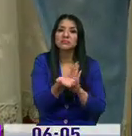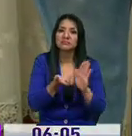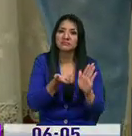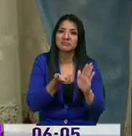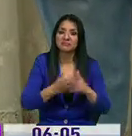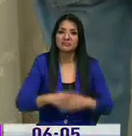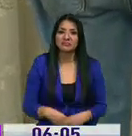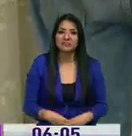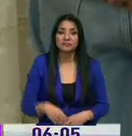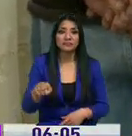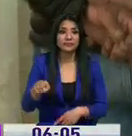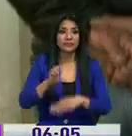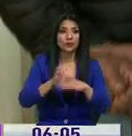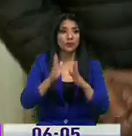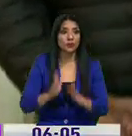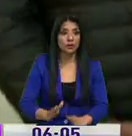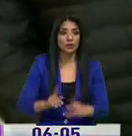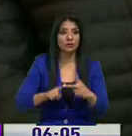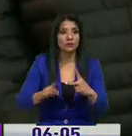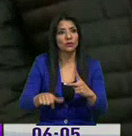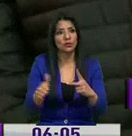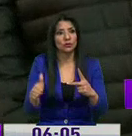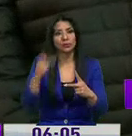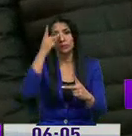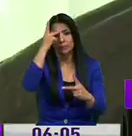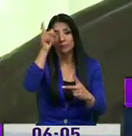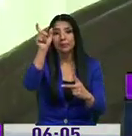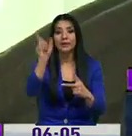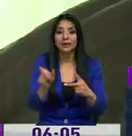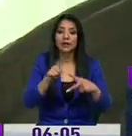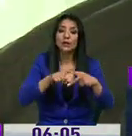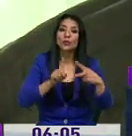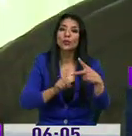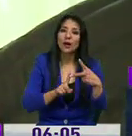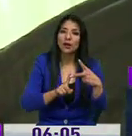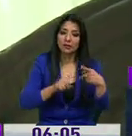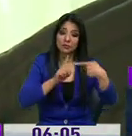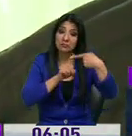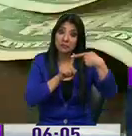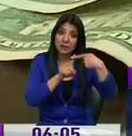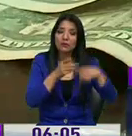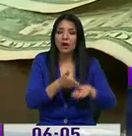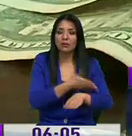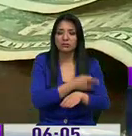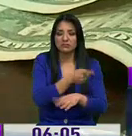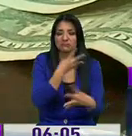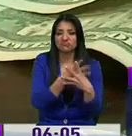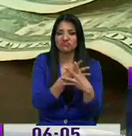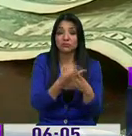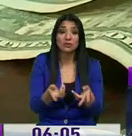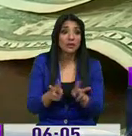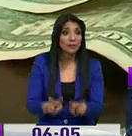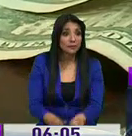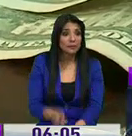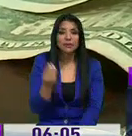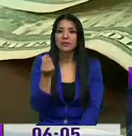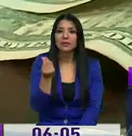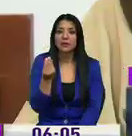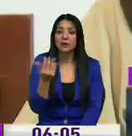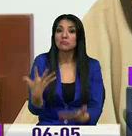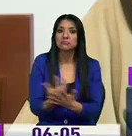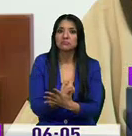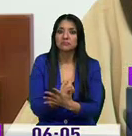detenidos son un ecuatoriano y otro de nacionalidad peruana el primero con varios antecedentes además andaban con dinero en efectivo